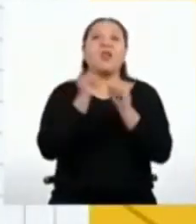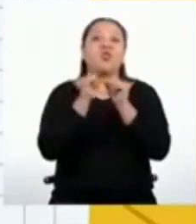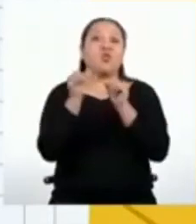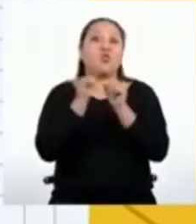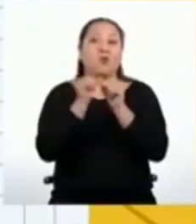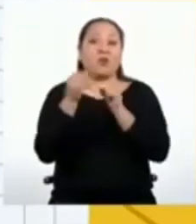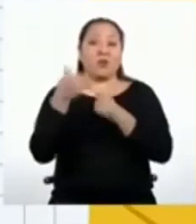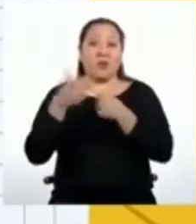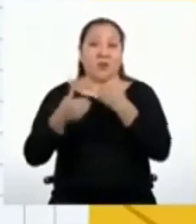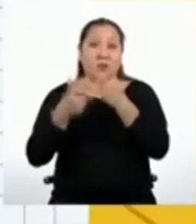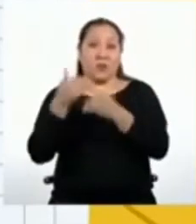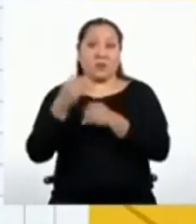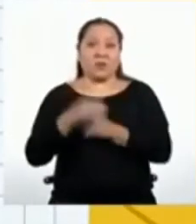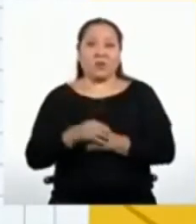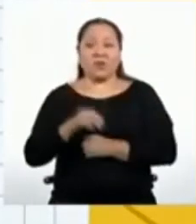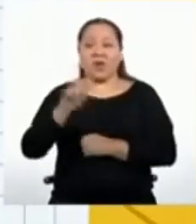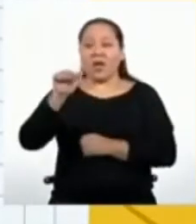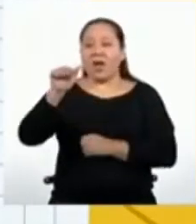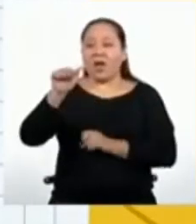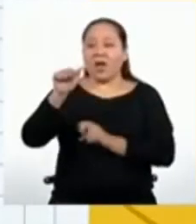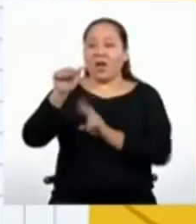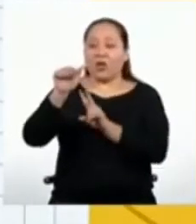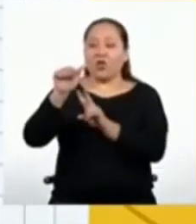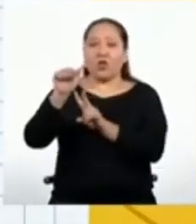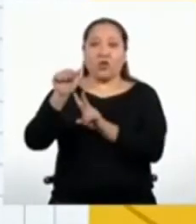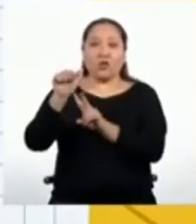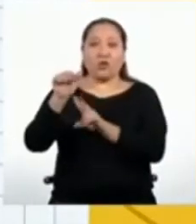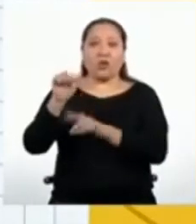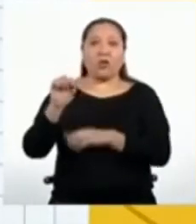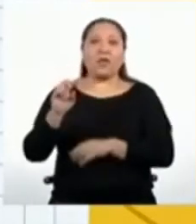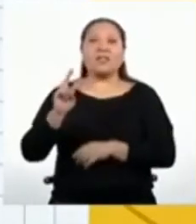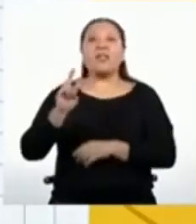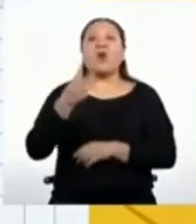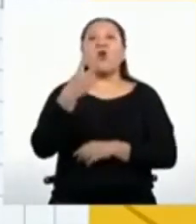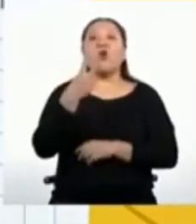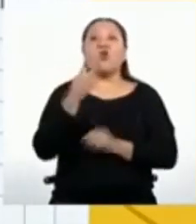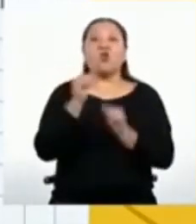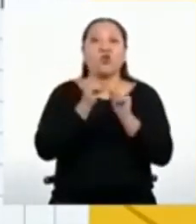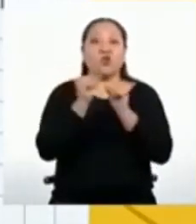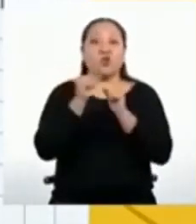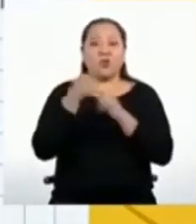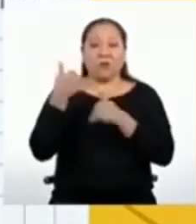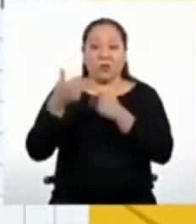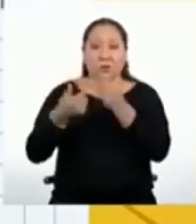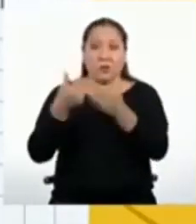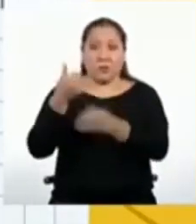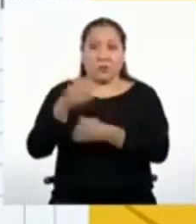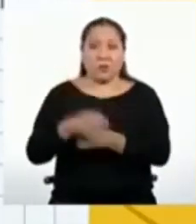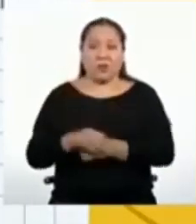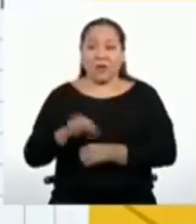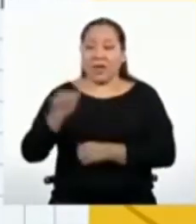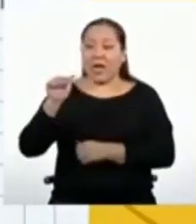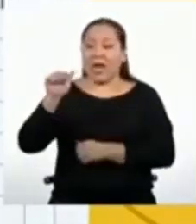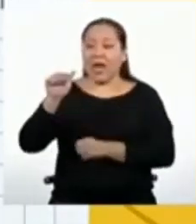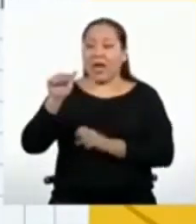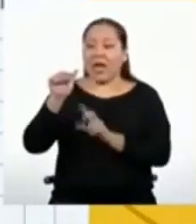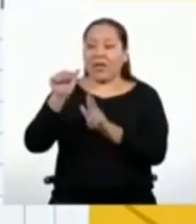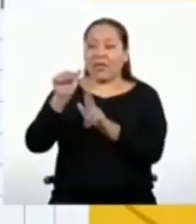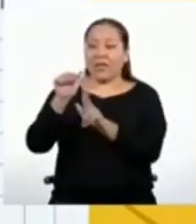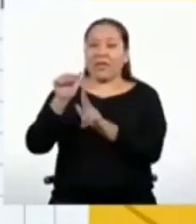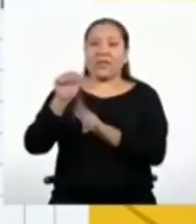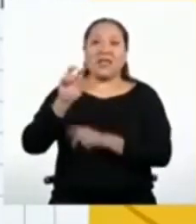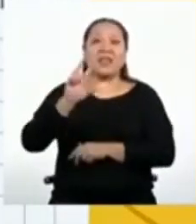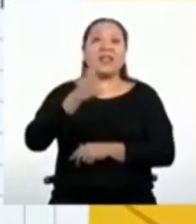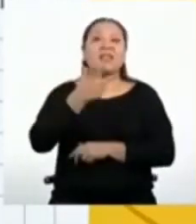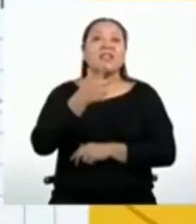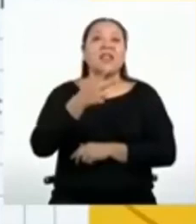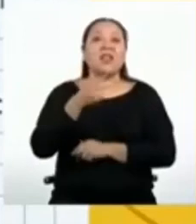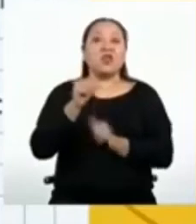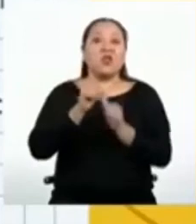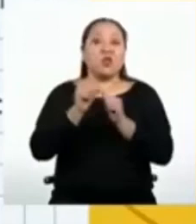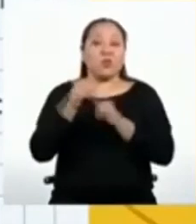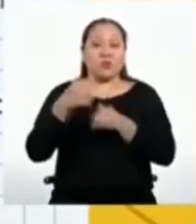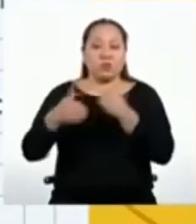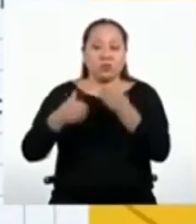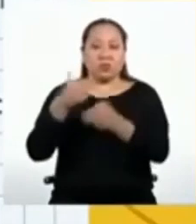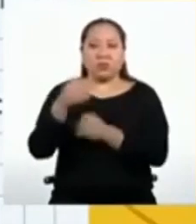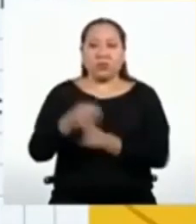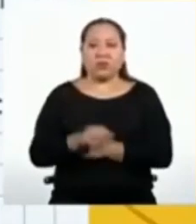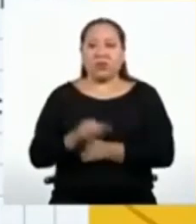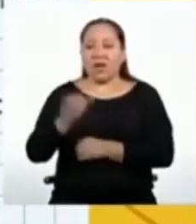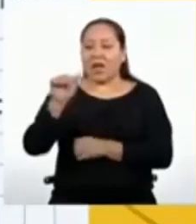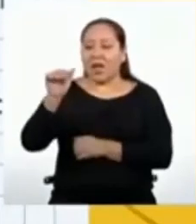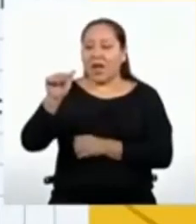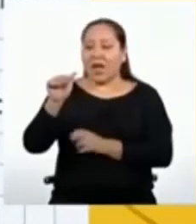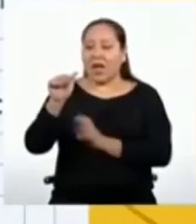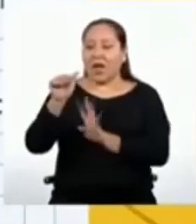progresión. A sub 2 será el segundo. A sub 3 será el tercero. Y A sub